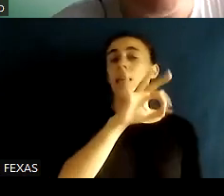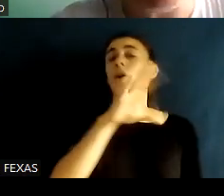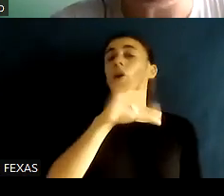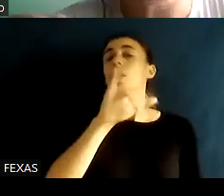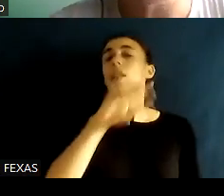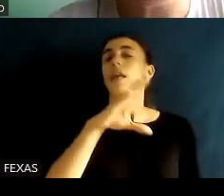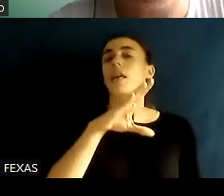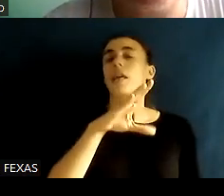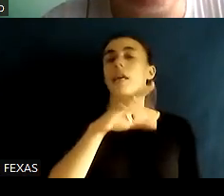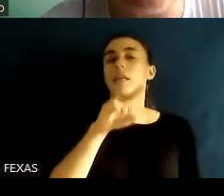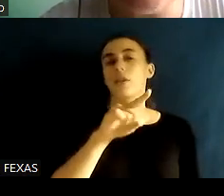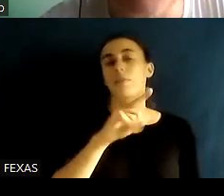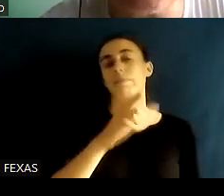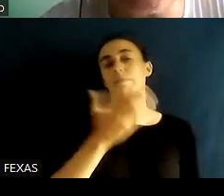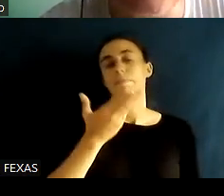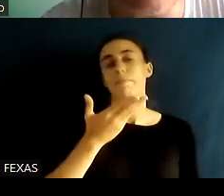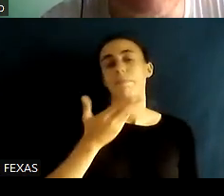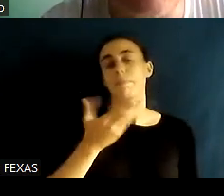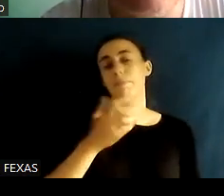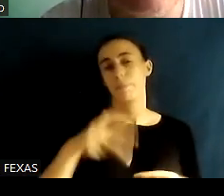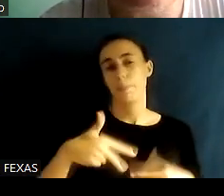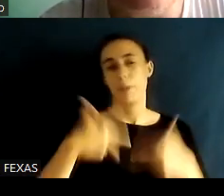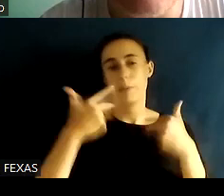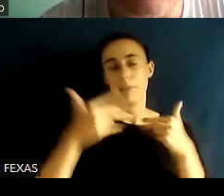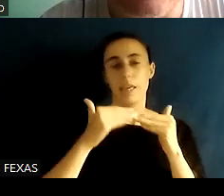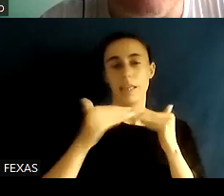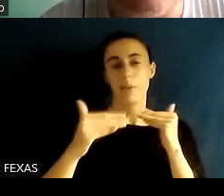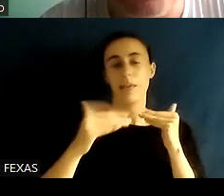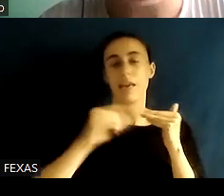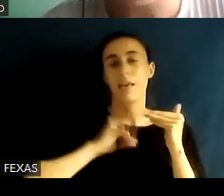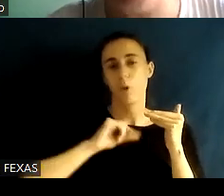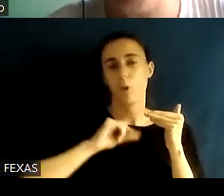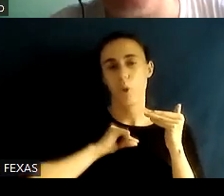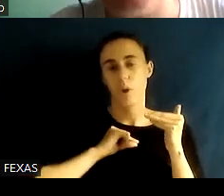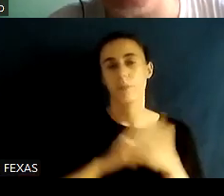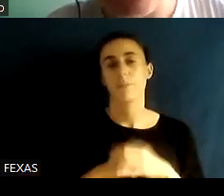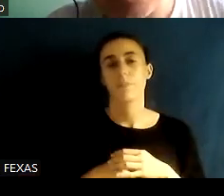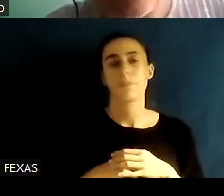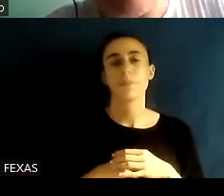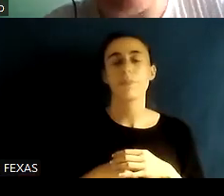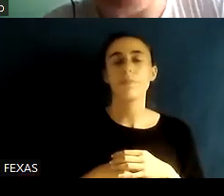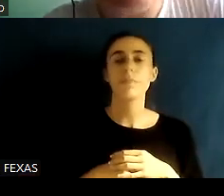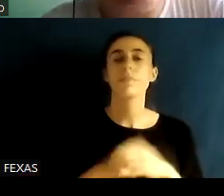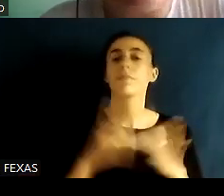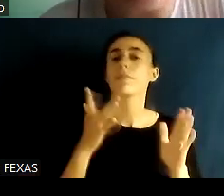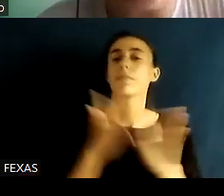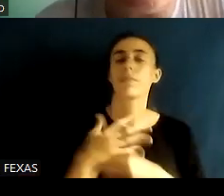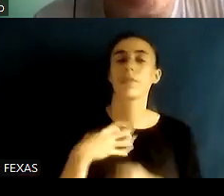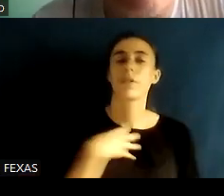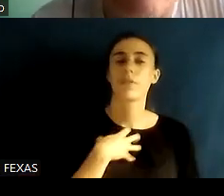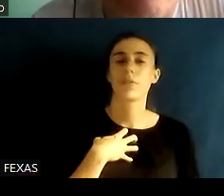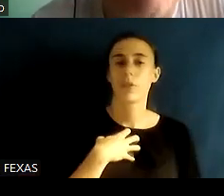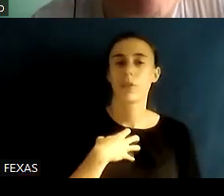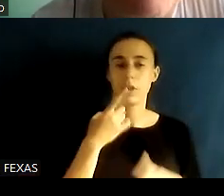permitir una estabilidad emocional en ese sentido y una reposición adecuada de la serotonina y la melatonina, y por lo tanto de la función nerviosa